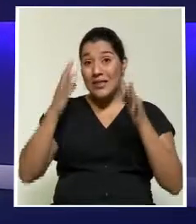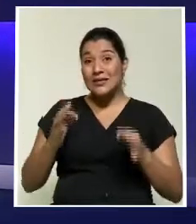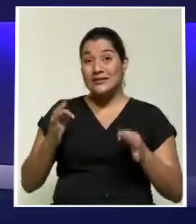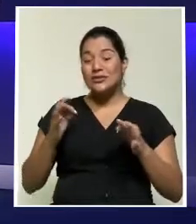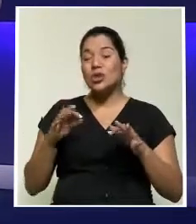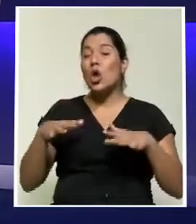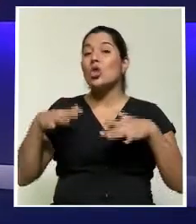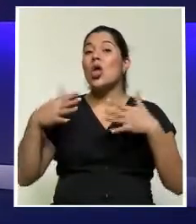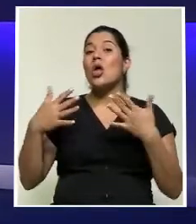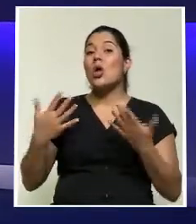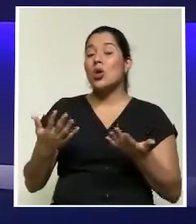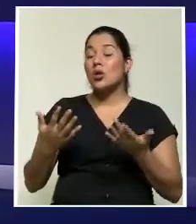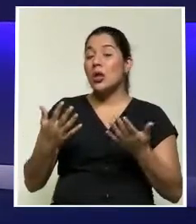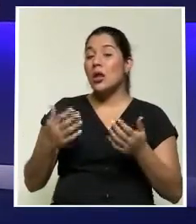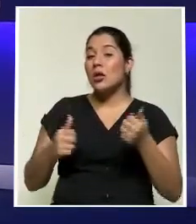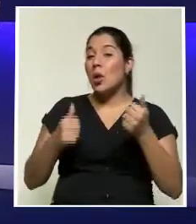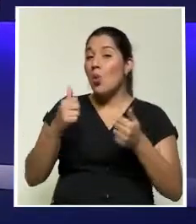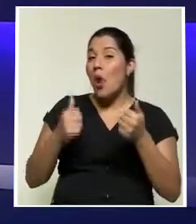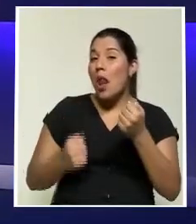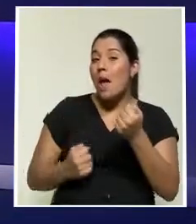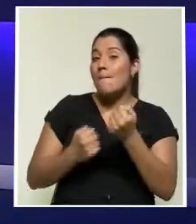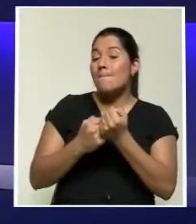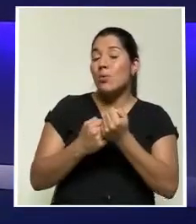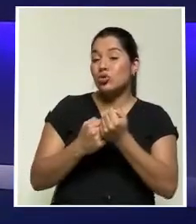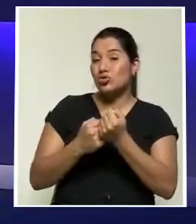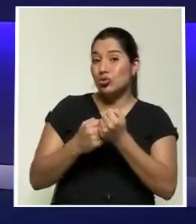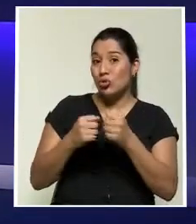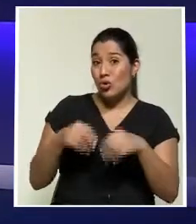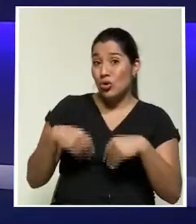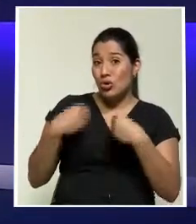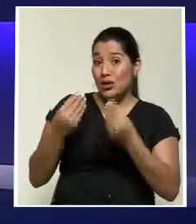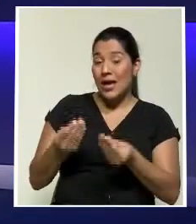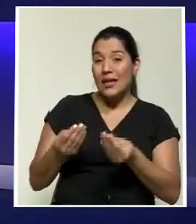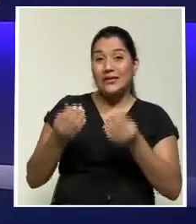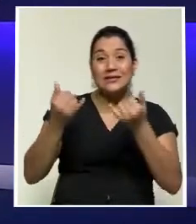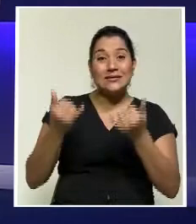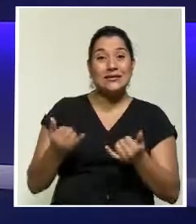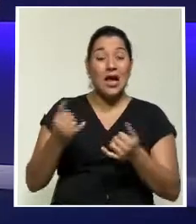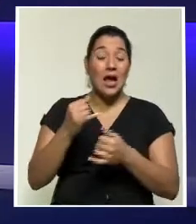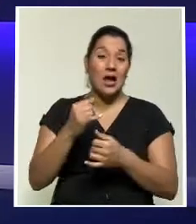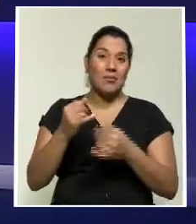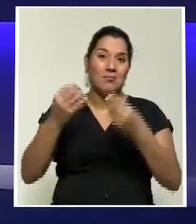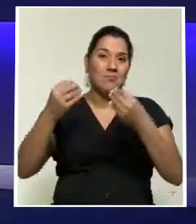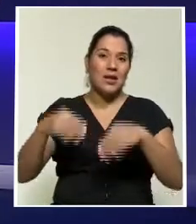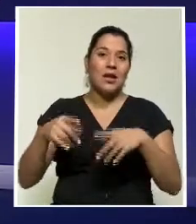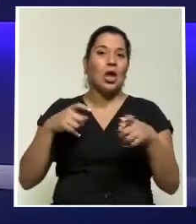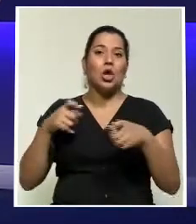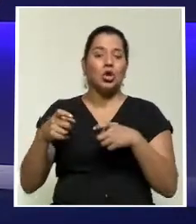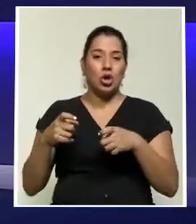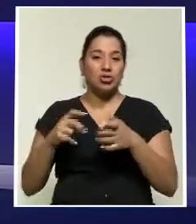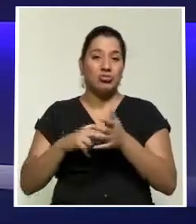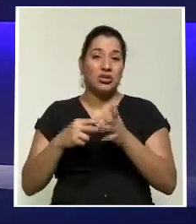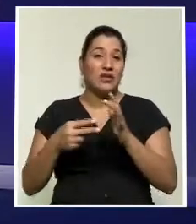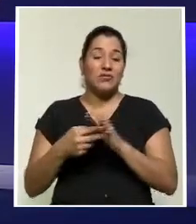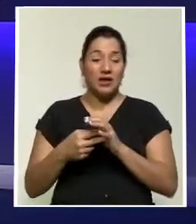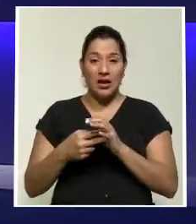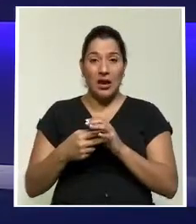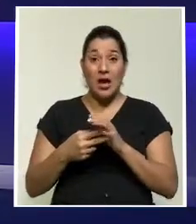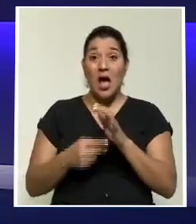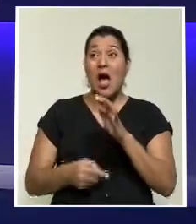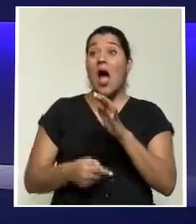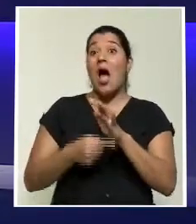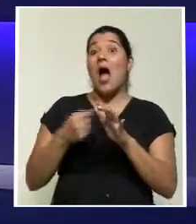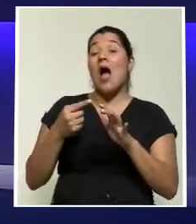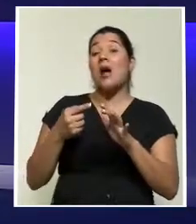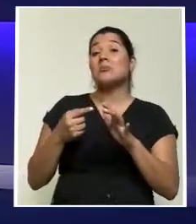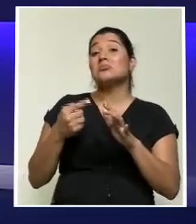se le compra, de cuál apoyo se le da a la persona productora y todo esto, ya no la tendrían, nada más serían proveedores a veces, ¿verdad? Cuando les